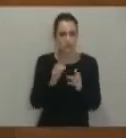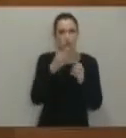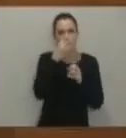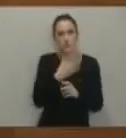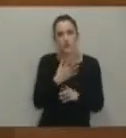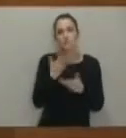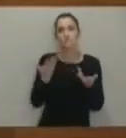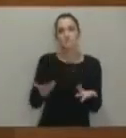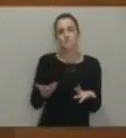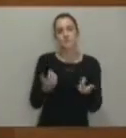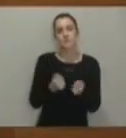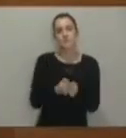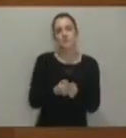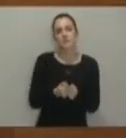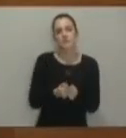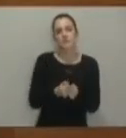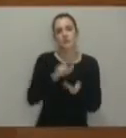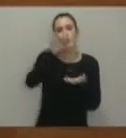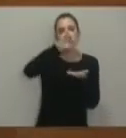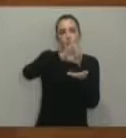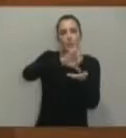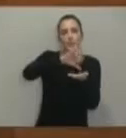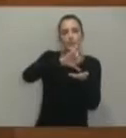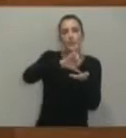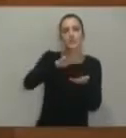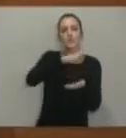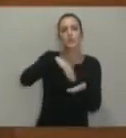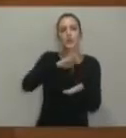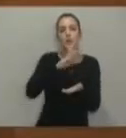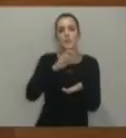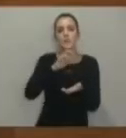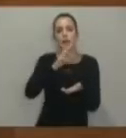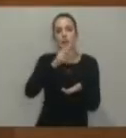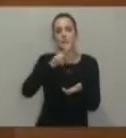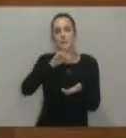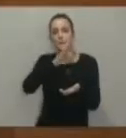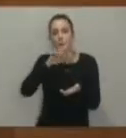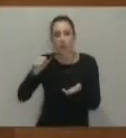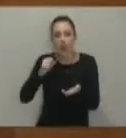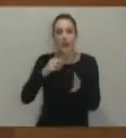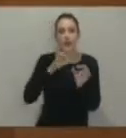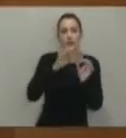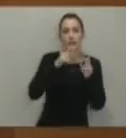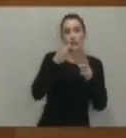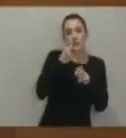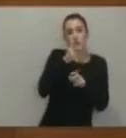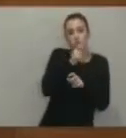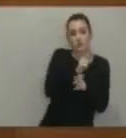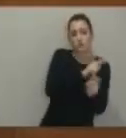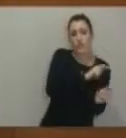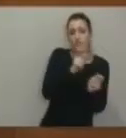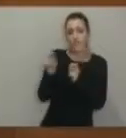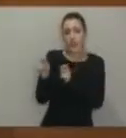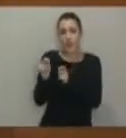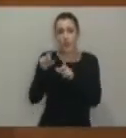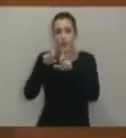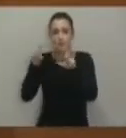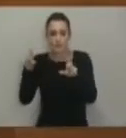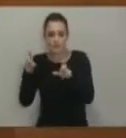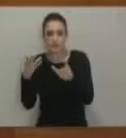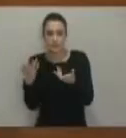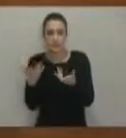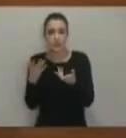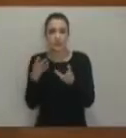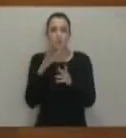en un centro del concejo de Pravia, el coste plaza se va a abonar a la empresa adjudicataria por 400 euros,